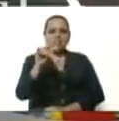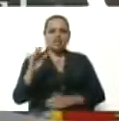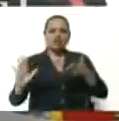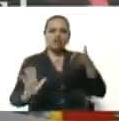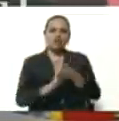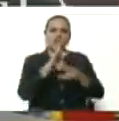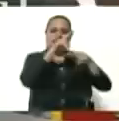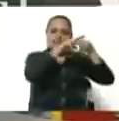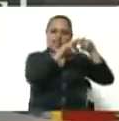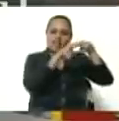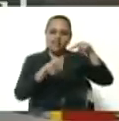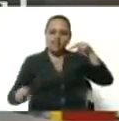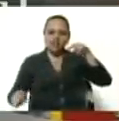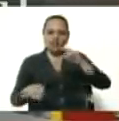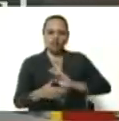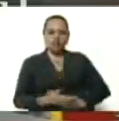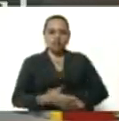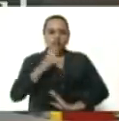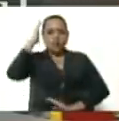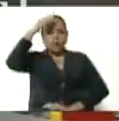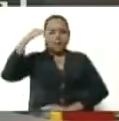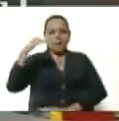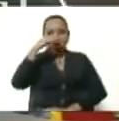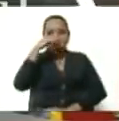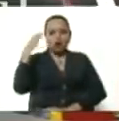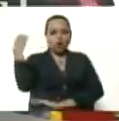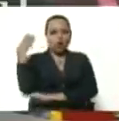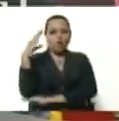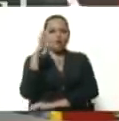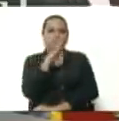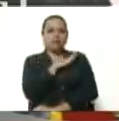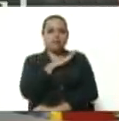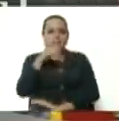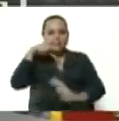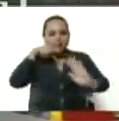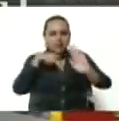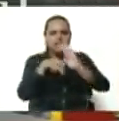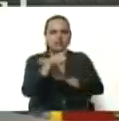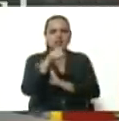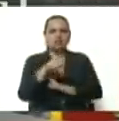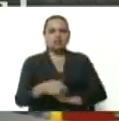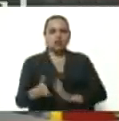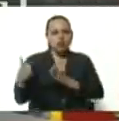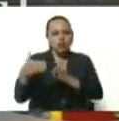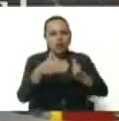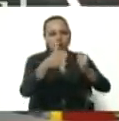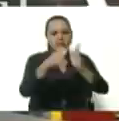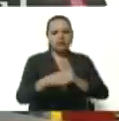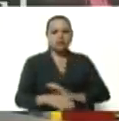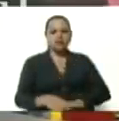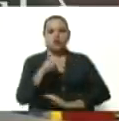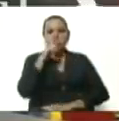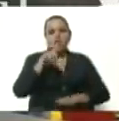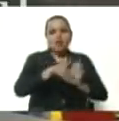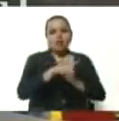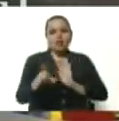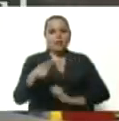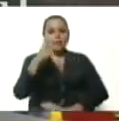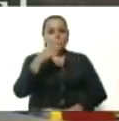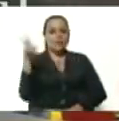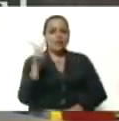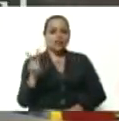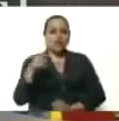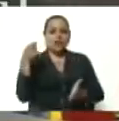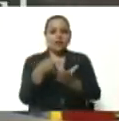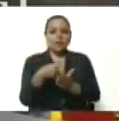que los paramilitares colombianos tenían para pasar por... por las trochas ilegalmente venezolanos que les pagan